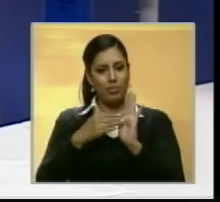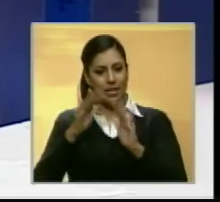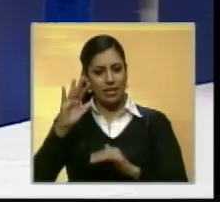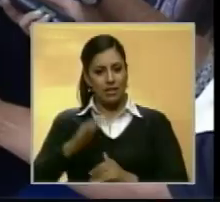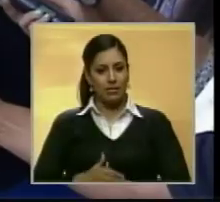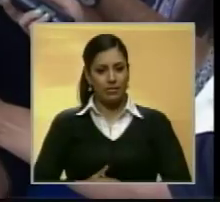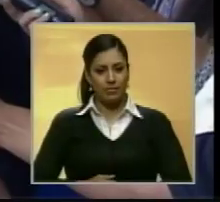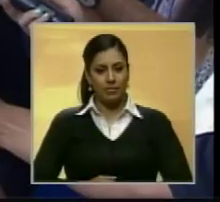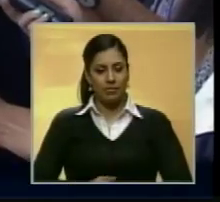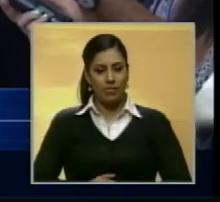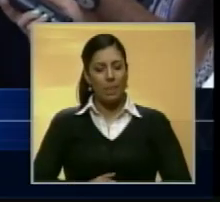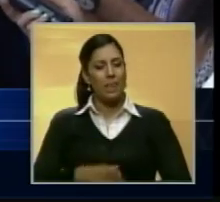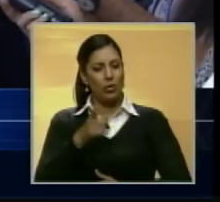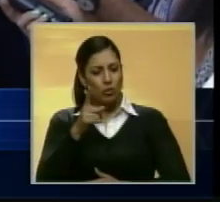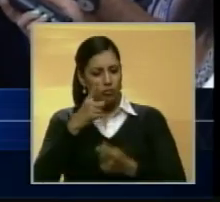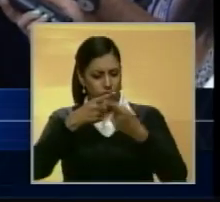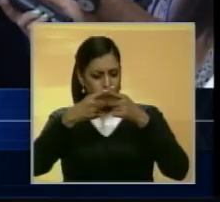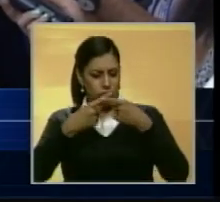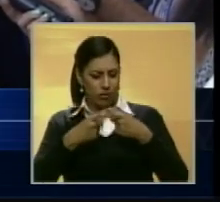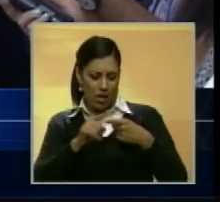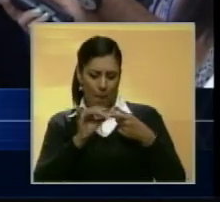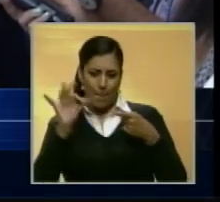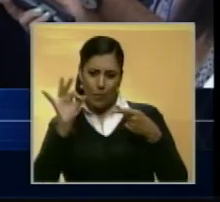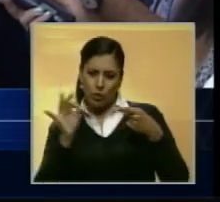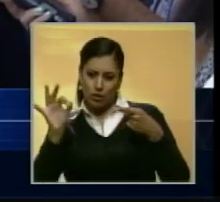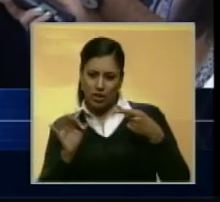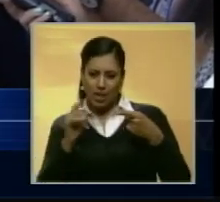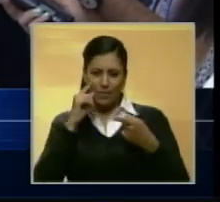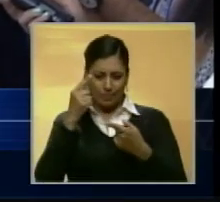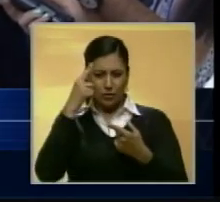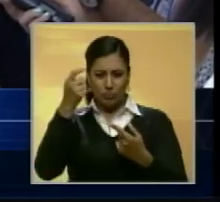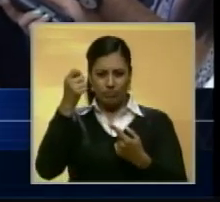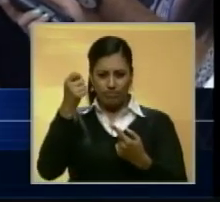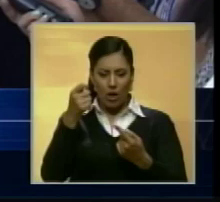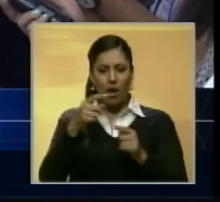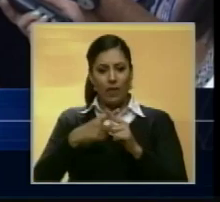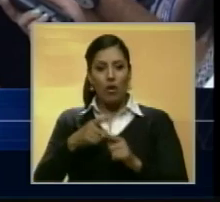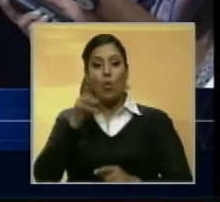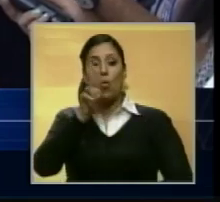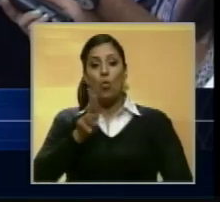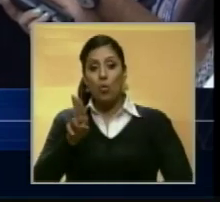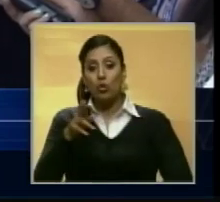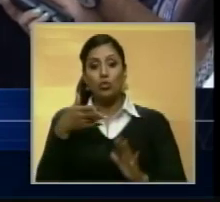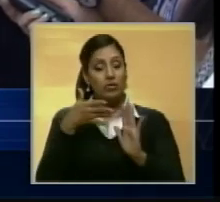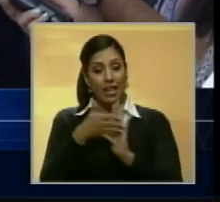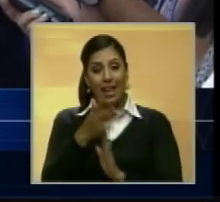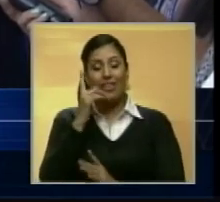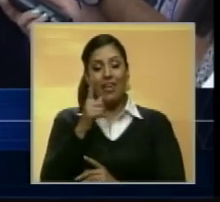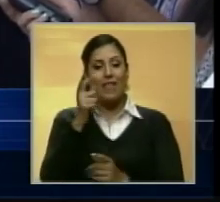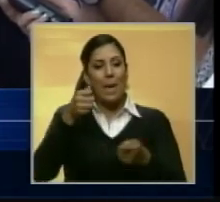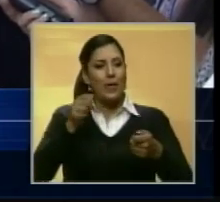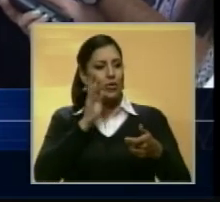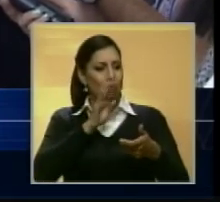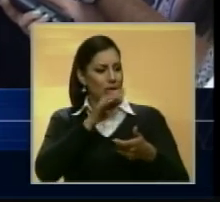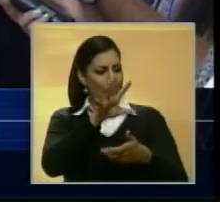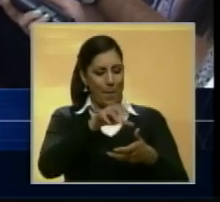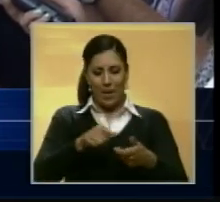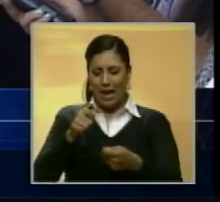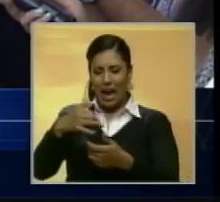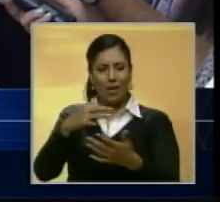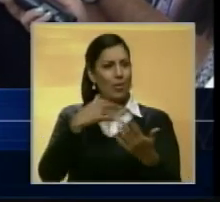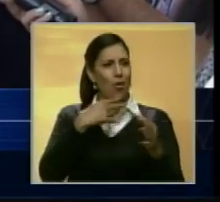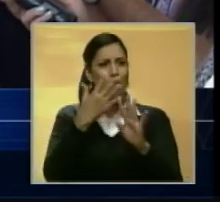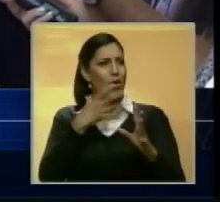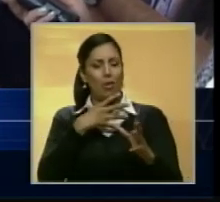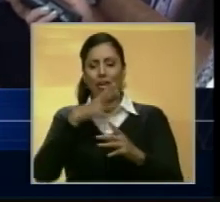2015. Tú calculas el porcentaje promedio del uso de productos que provienen del mercado negro en la familia